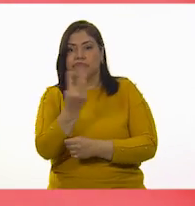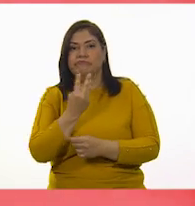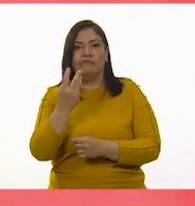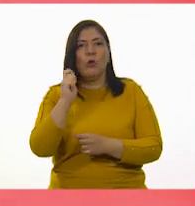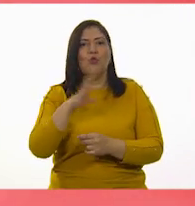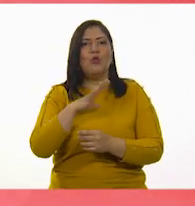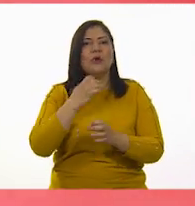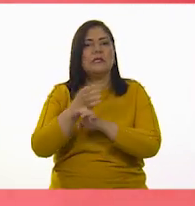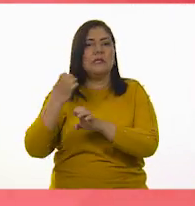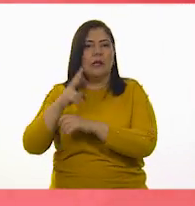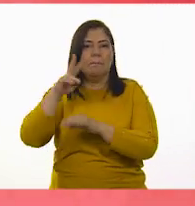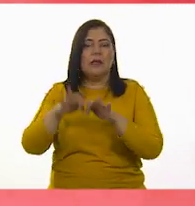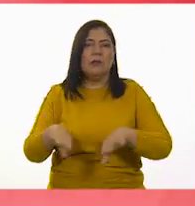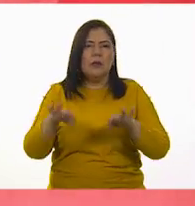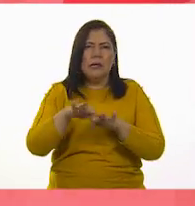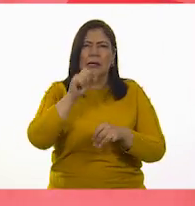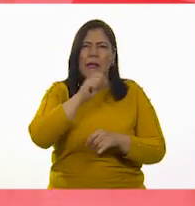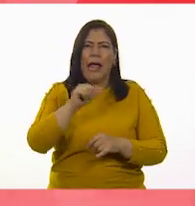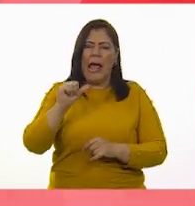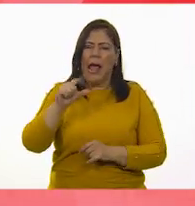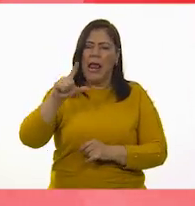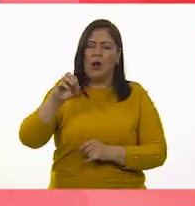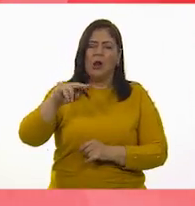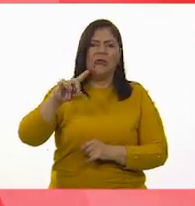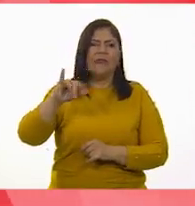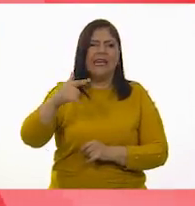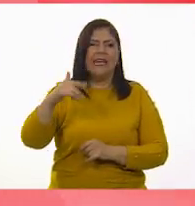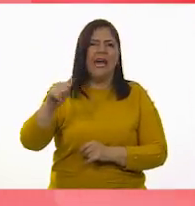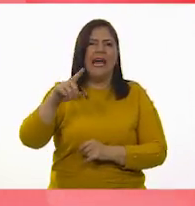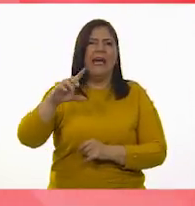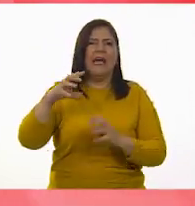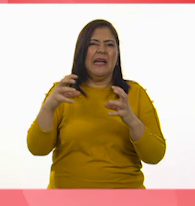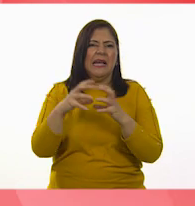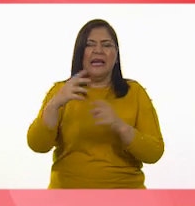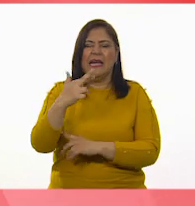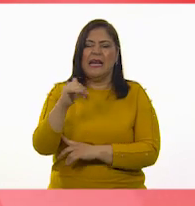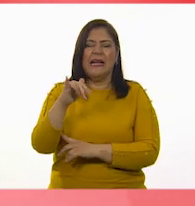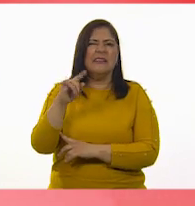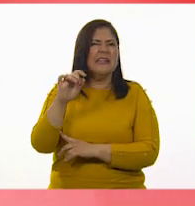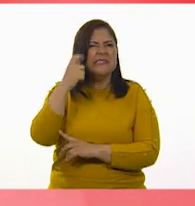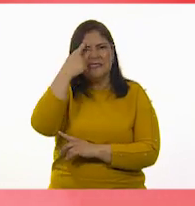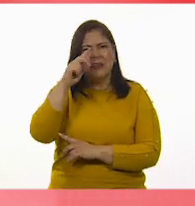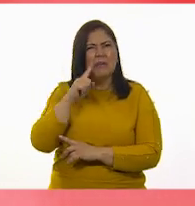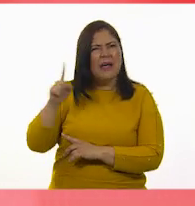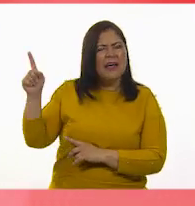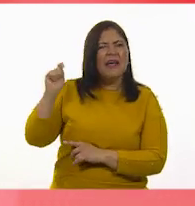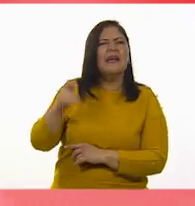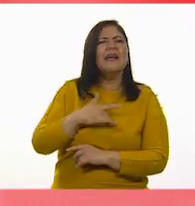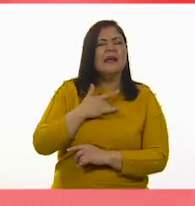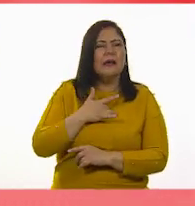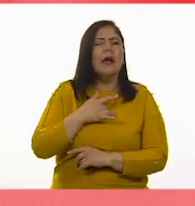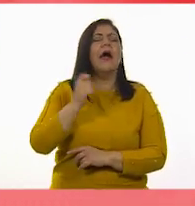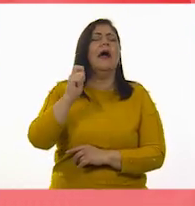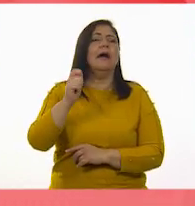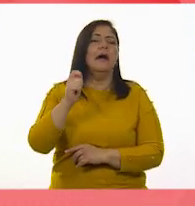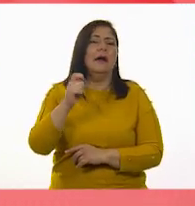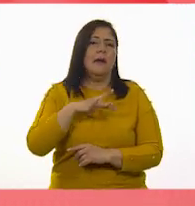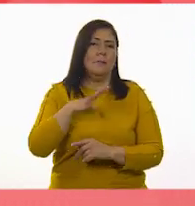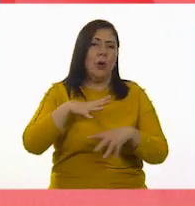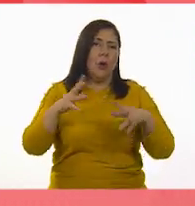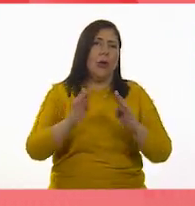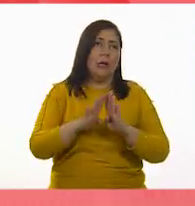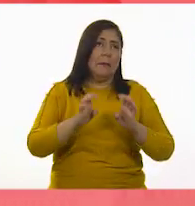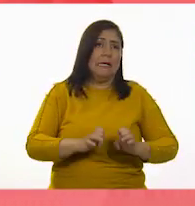es la Alhóndiga de Granaditas o por lo menos han escuchado de ella? Precisamente, es un edificio muy memorable en el estado